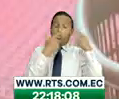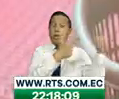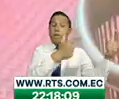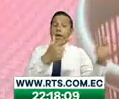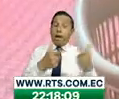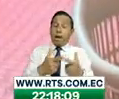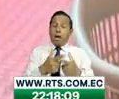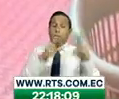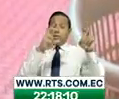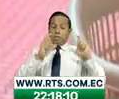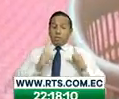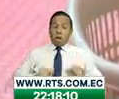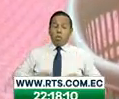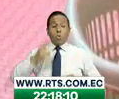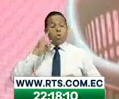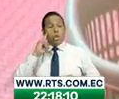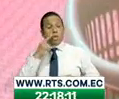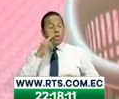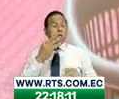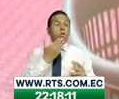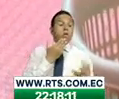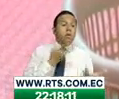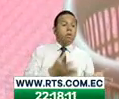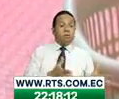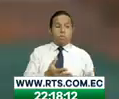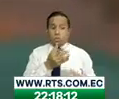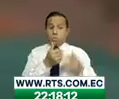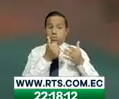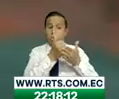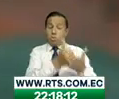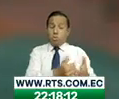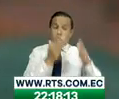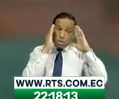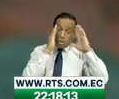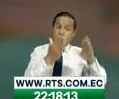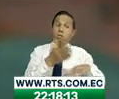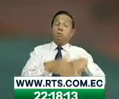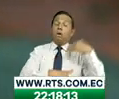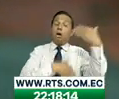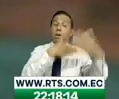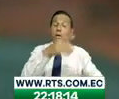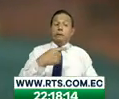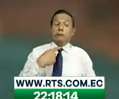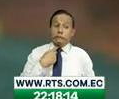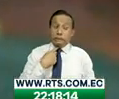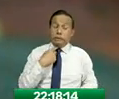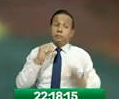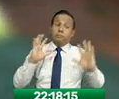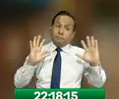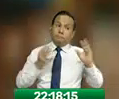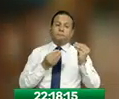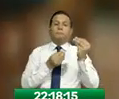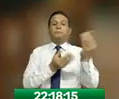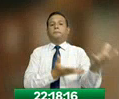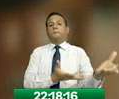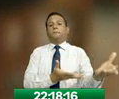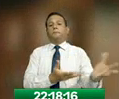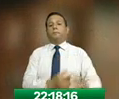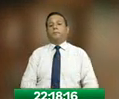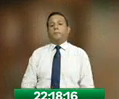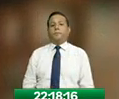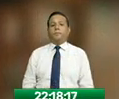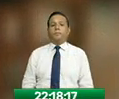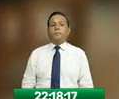un aumento acelerado en el sistema materno-infantil. Con la realización de Catherine Aguirre, informó Edison